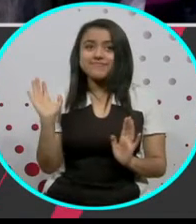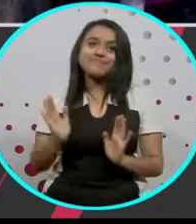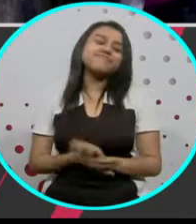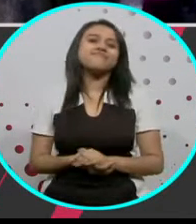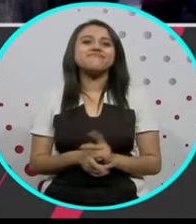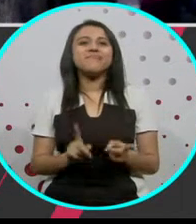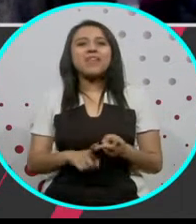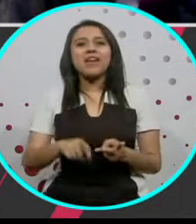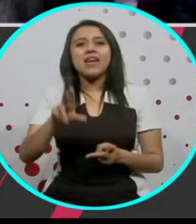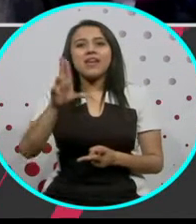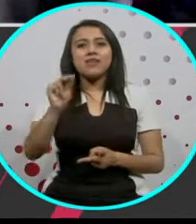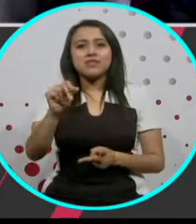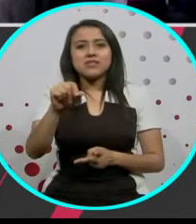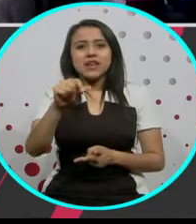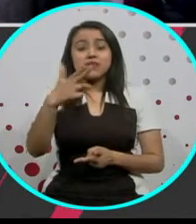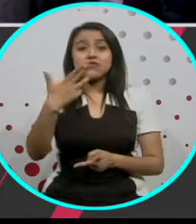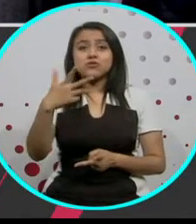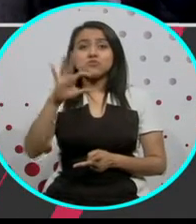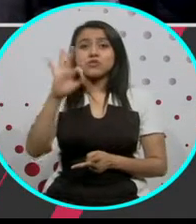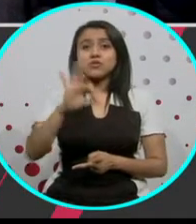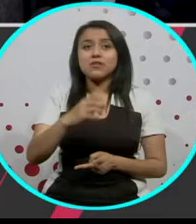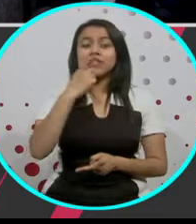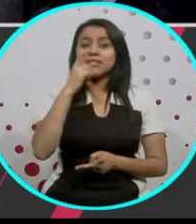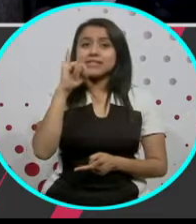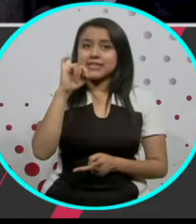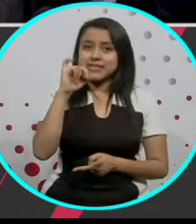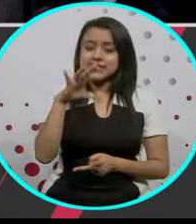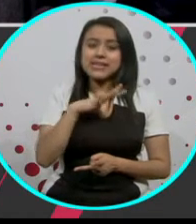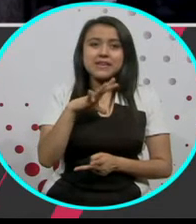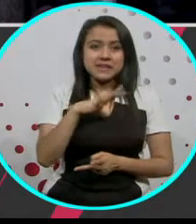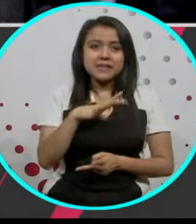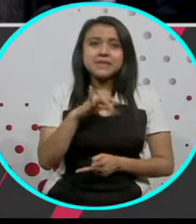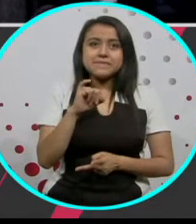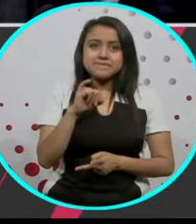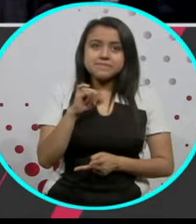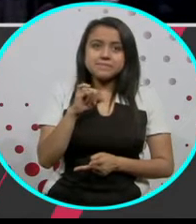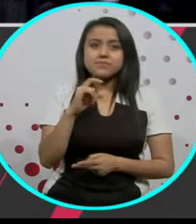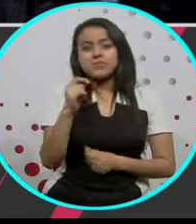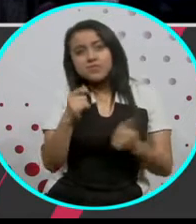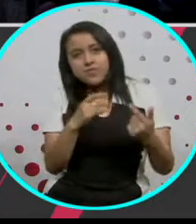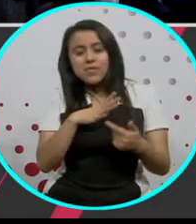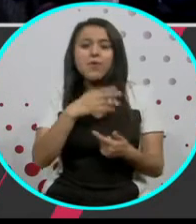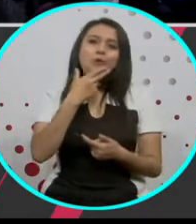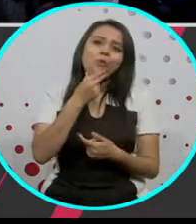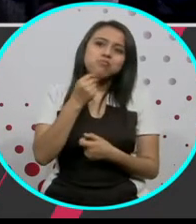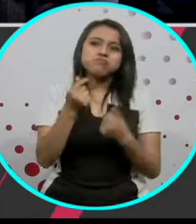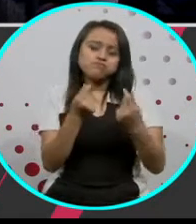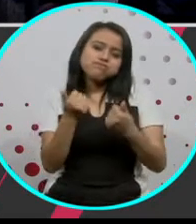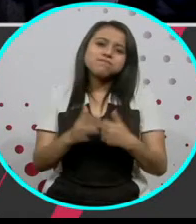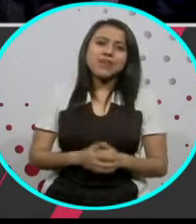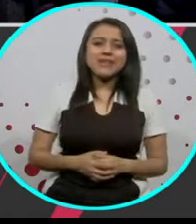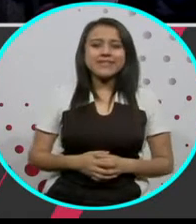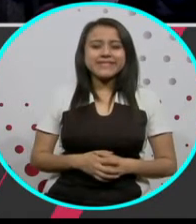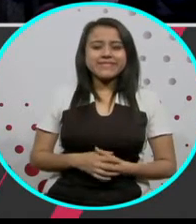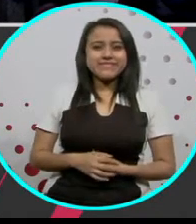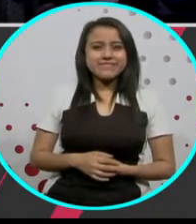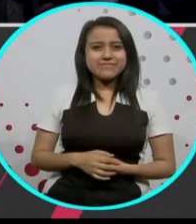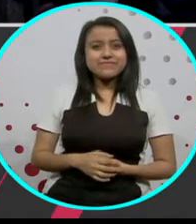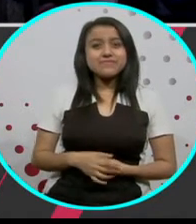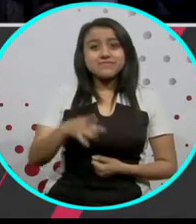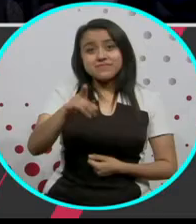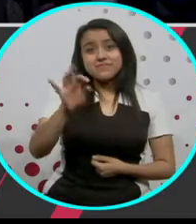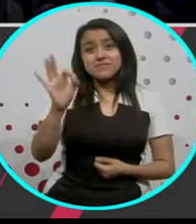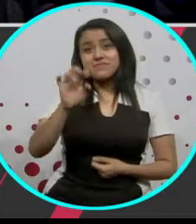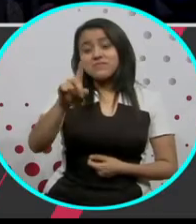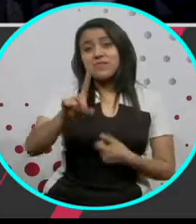el 88% dice que sí es correspondido. ¿Ok? Poco menos que los hombres. Poco menos también. Un poco menos. ¿Usted alguna vez